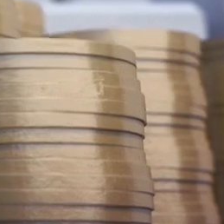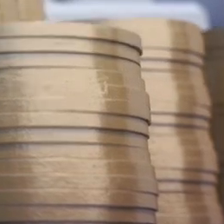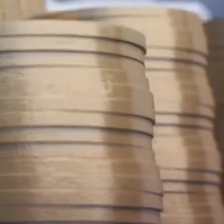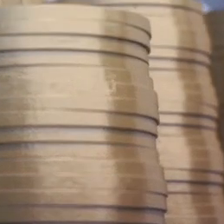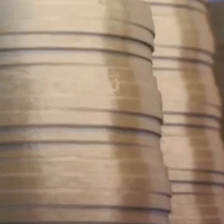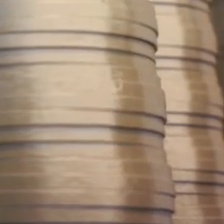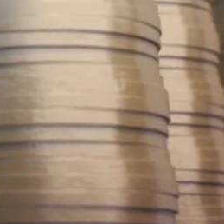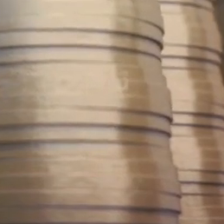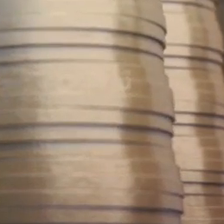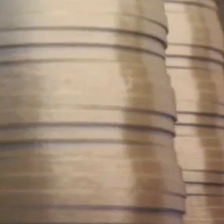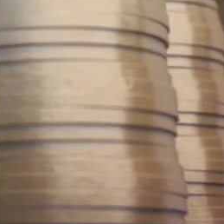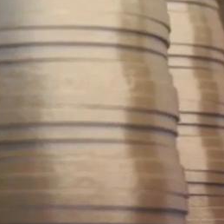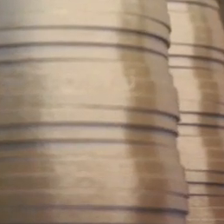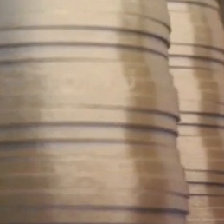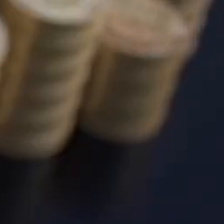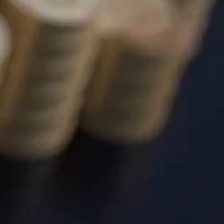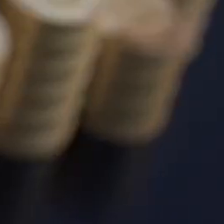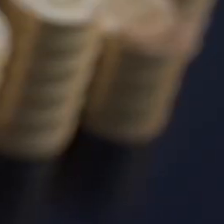Música